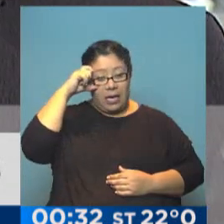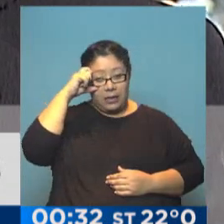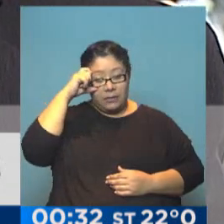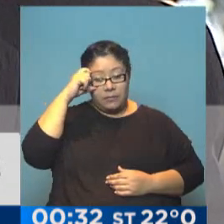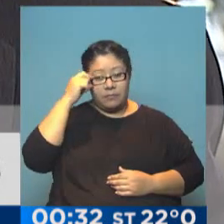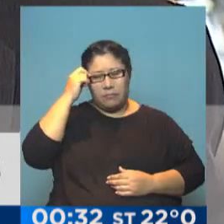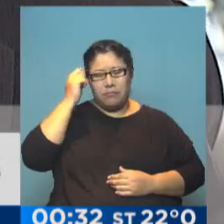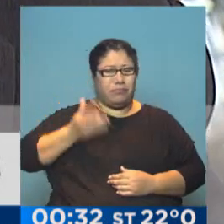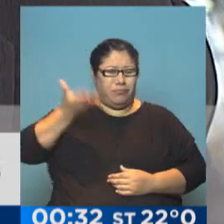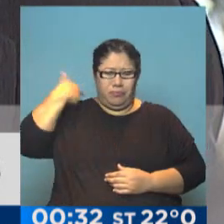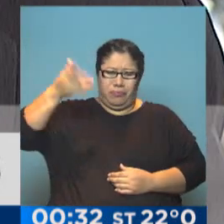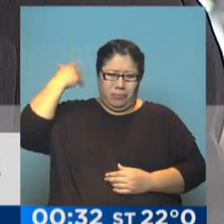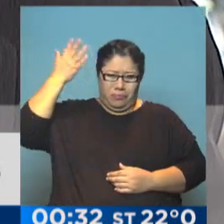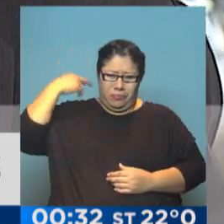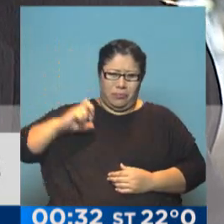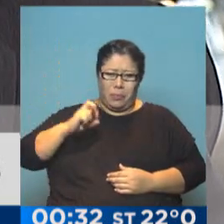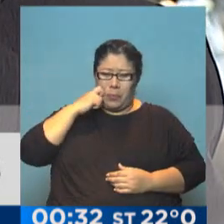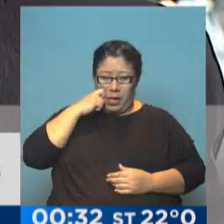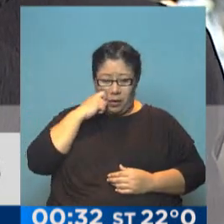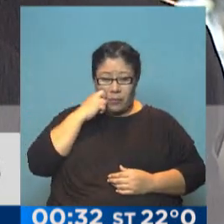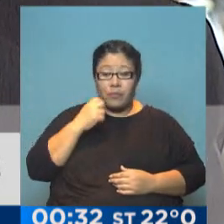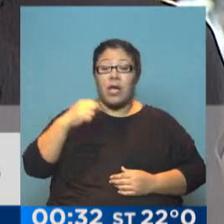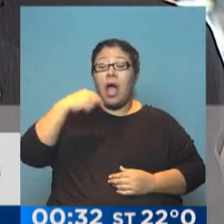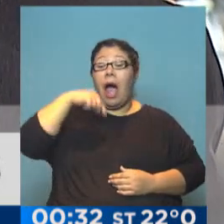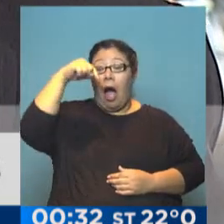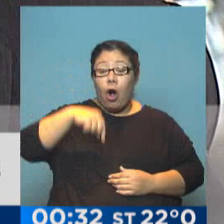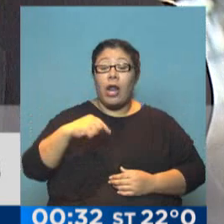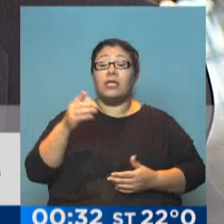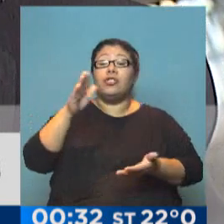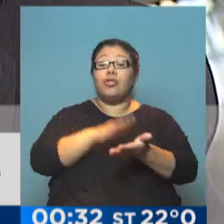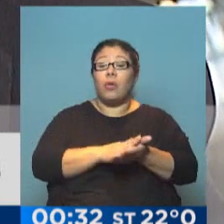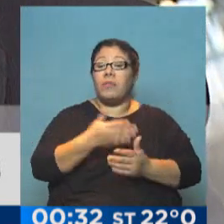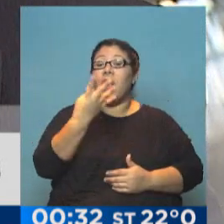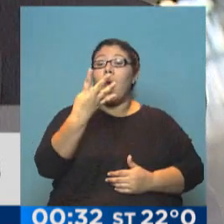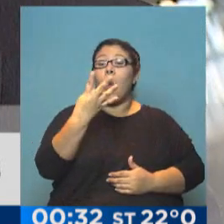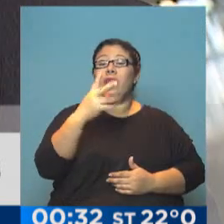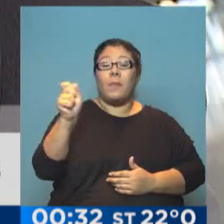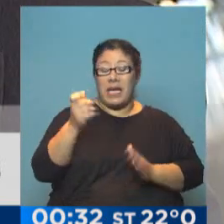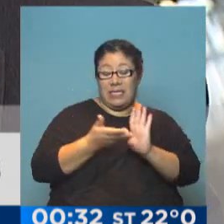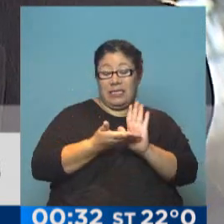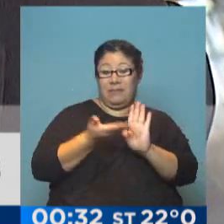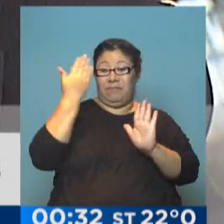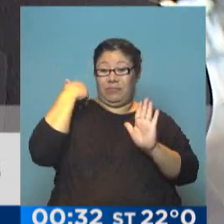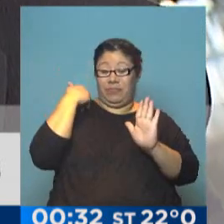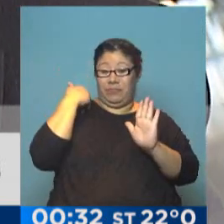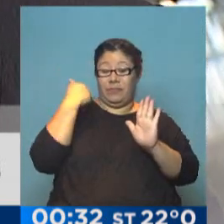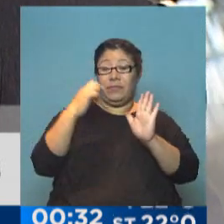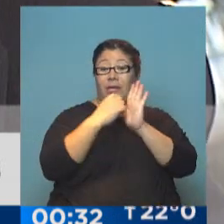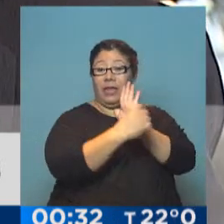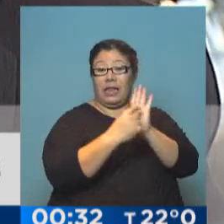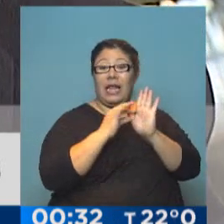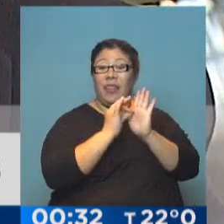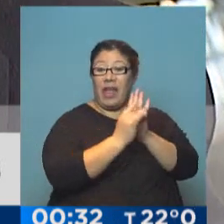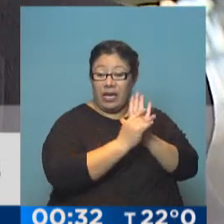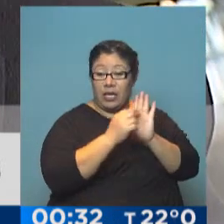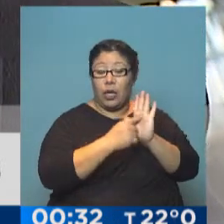El precedente que yo utilizo, que son las palabras de la Corte, es un precedente de hace 4 meses donde se le anuló un decreto